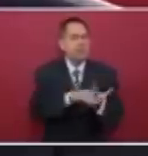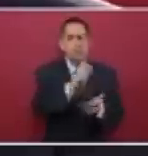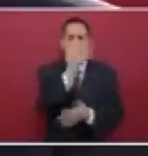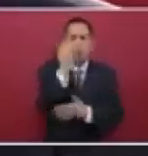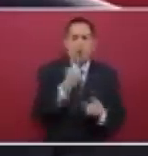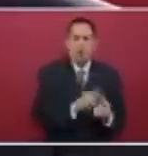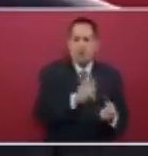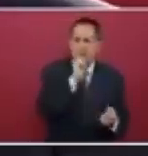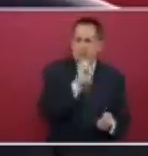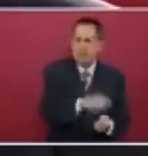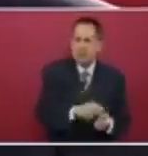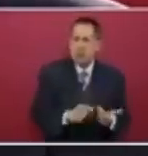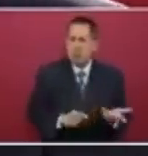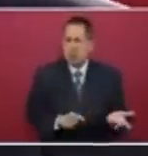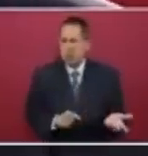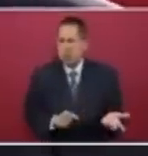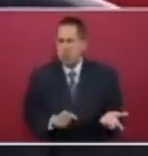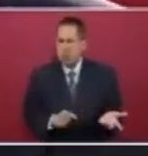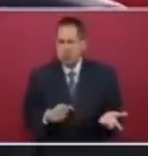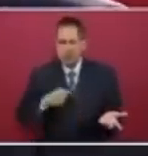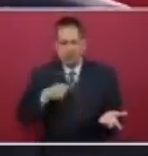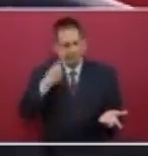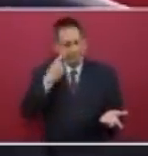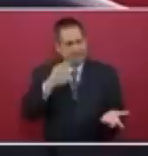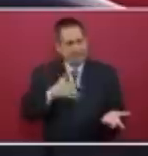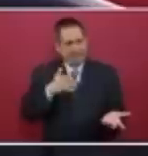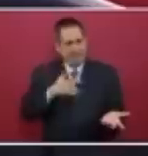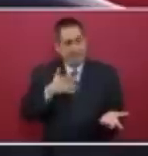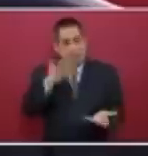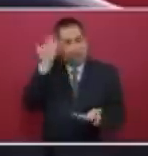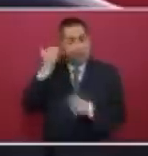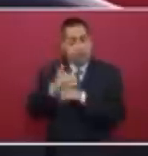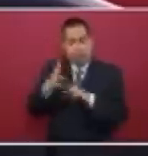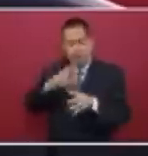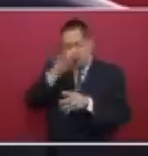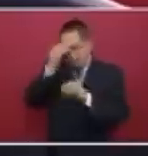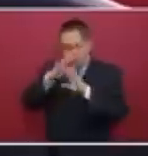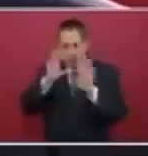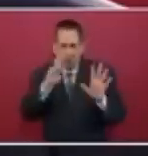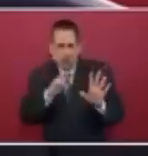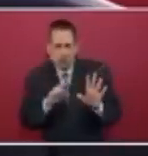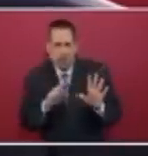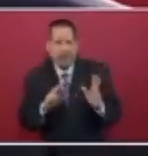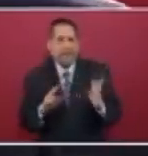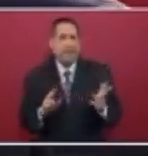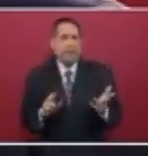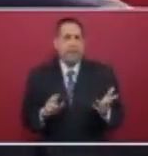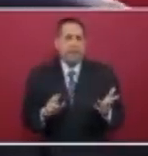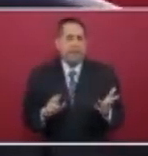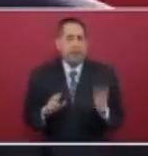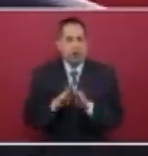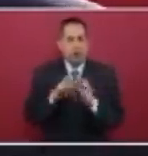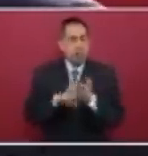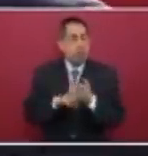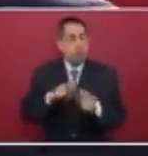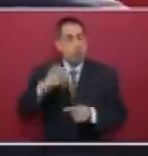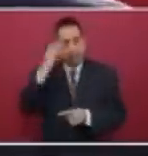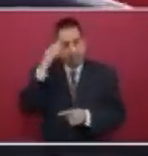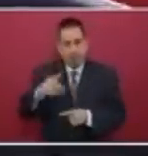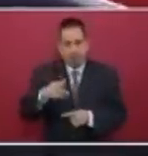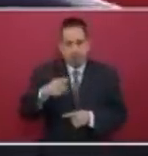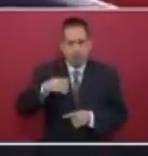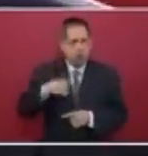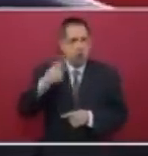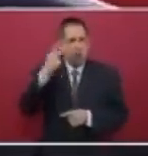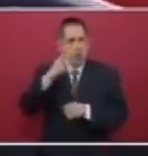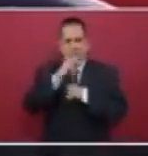estancias y yo no tenía la información completa a pesar de que recorro el